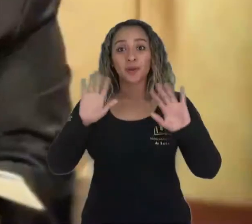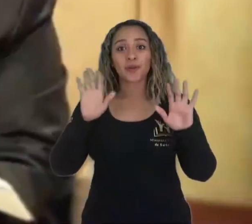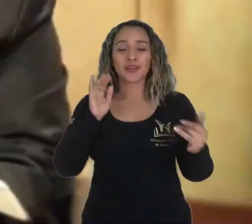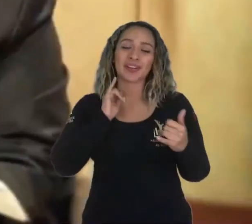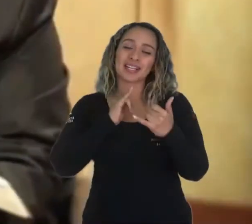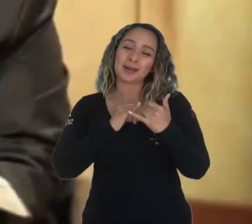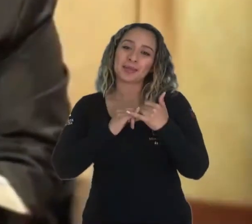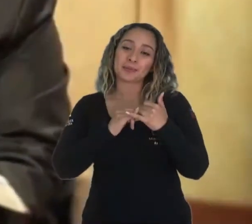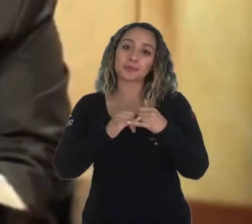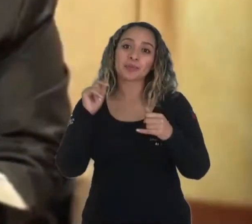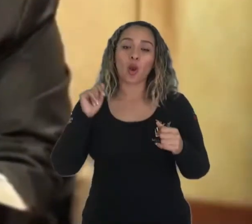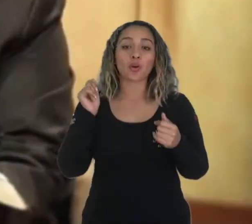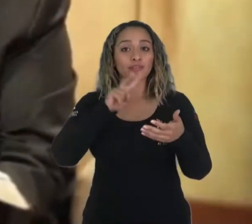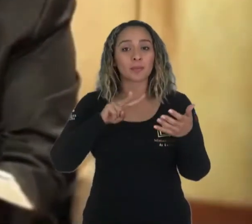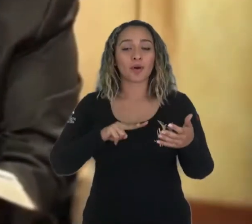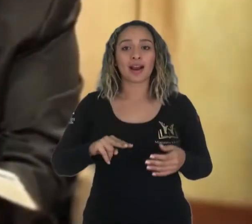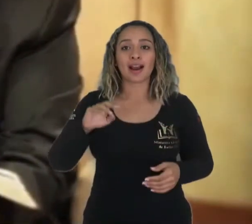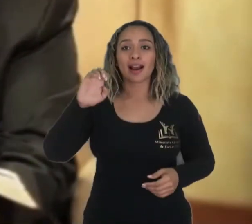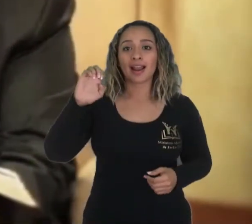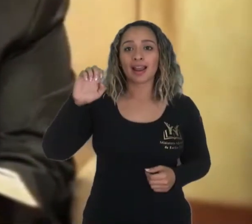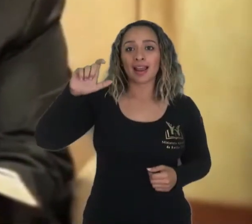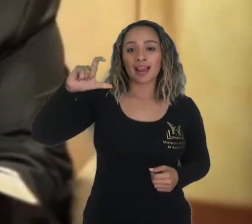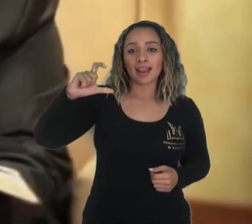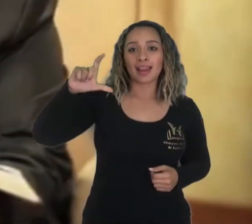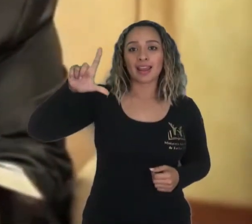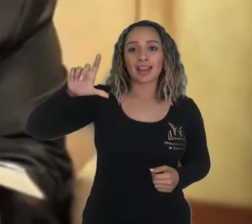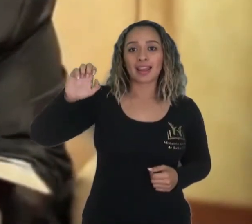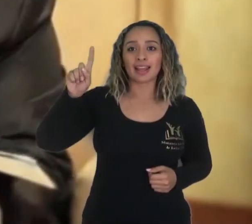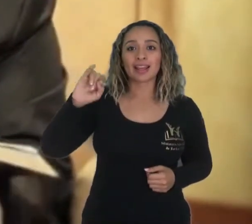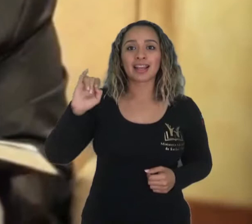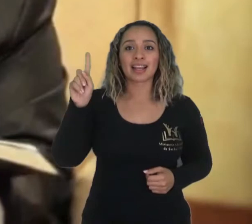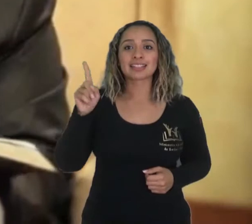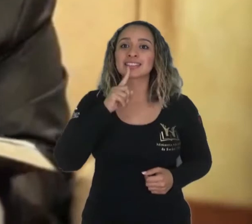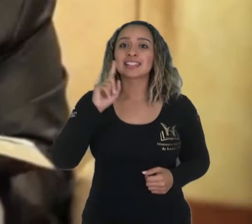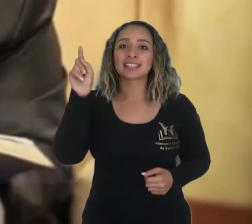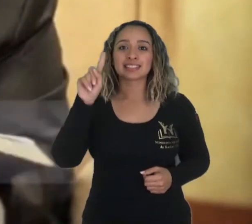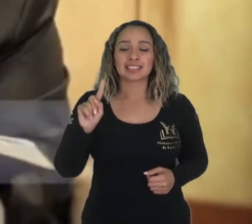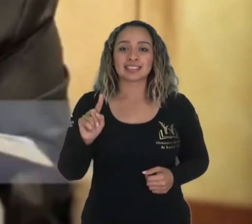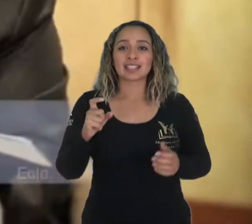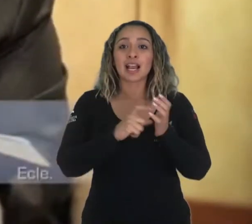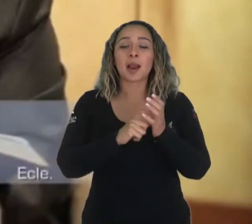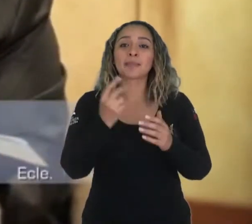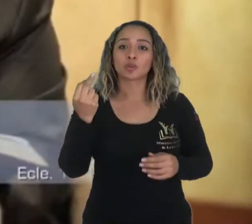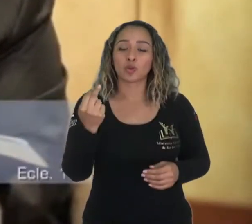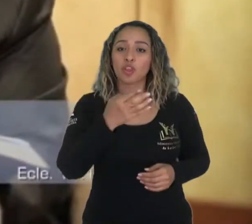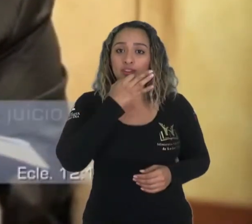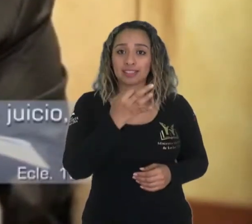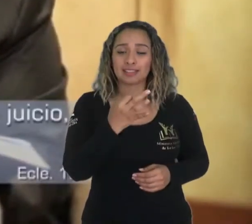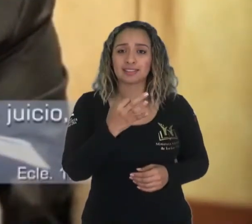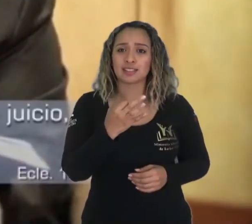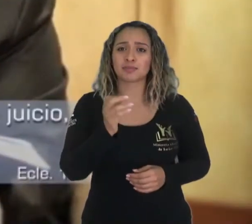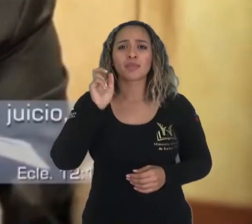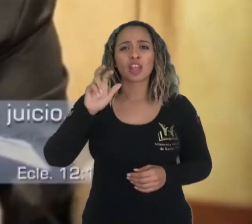Hola querido, vamos a Eclesiastes capítulo 12 versículo 14 dice Porque Dios